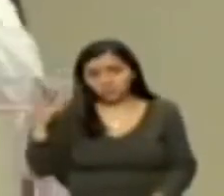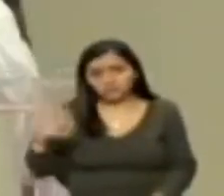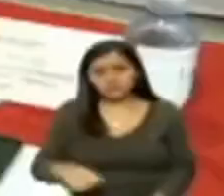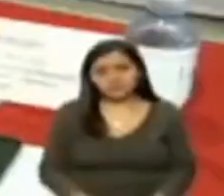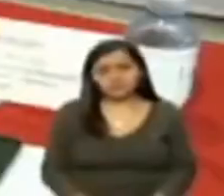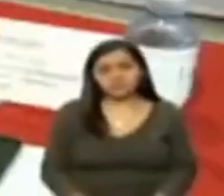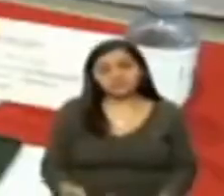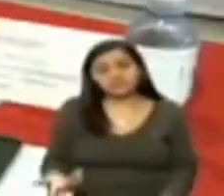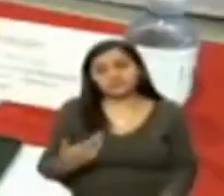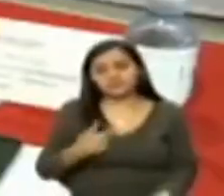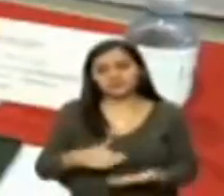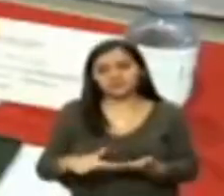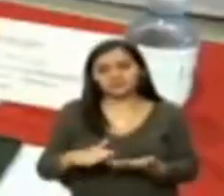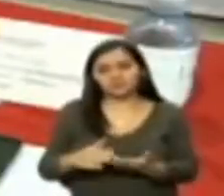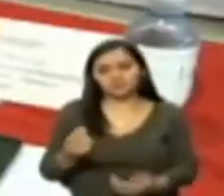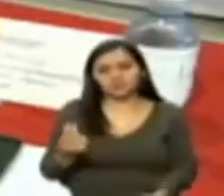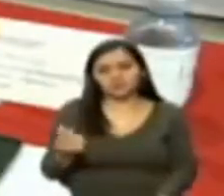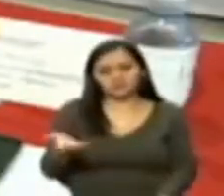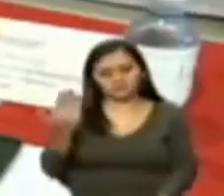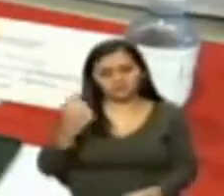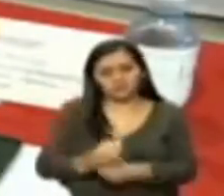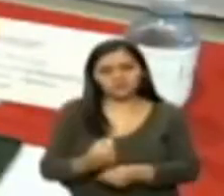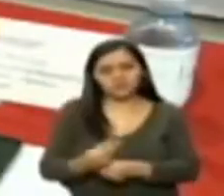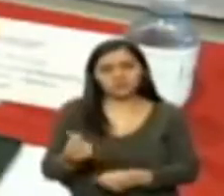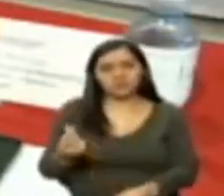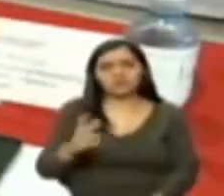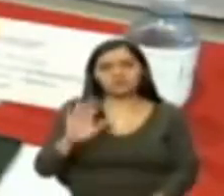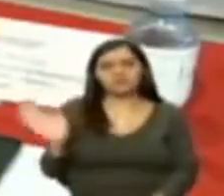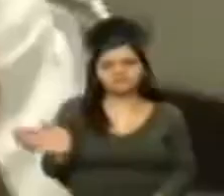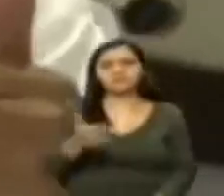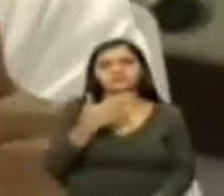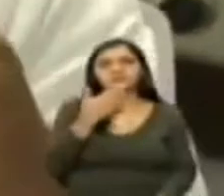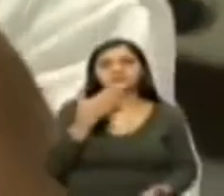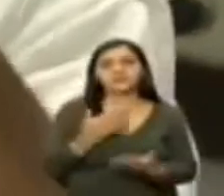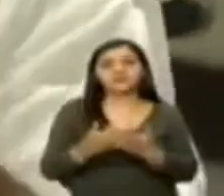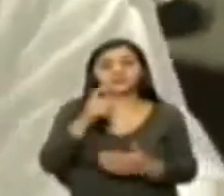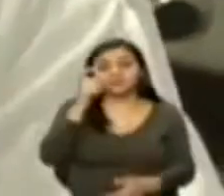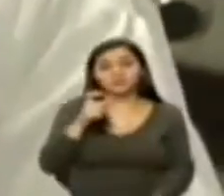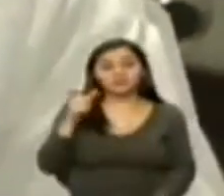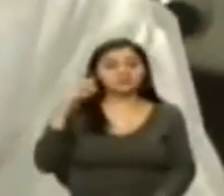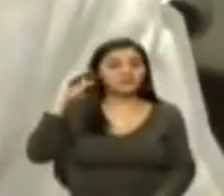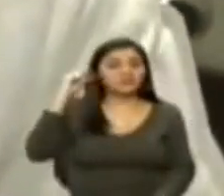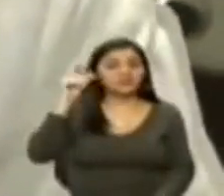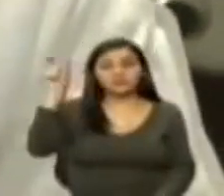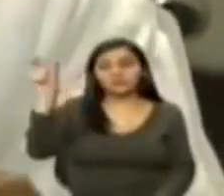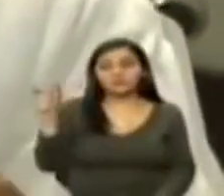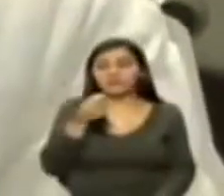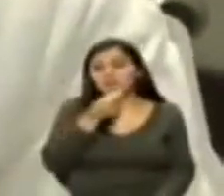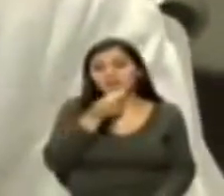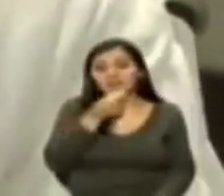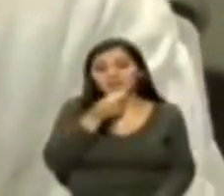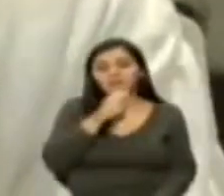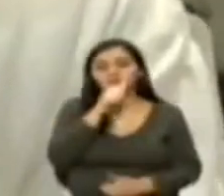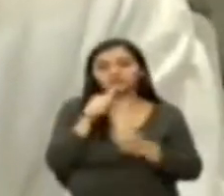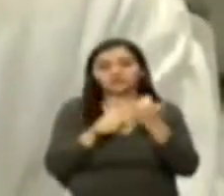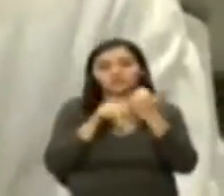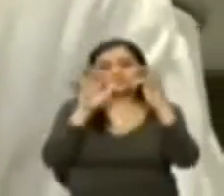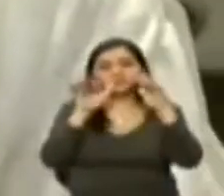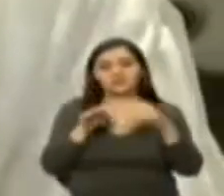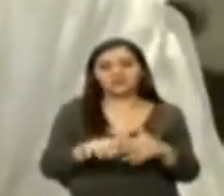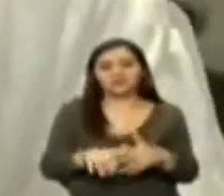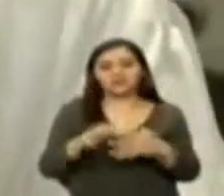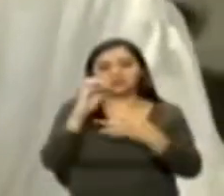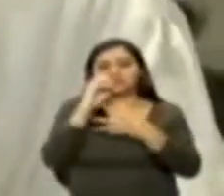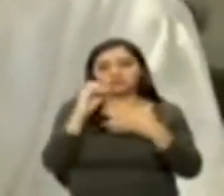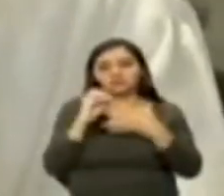Ok, más rápido, vamos. Muchas gracias, presidente. A las personas que están en la radio siguiéndonos, ha sido la subsecretaria Lorena